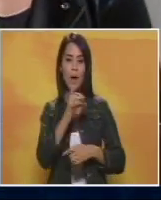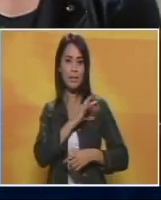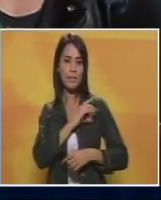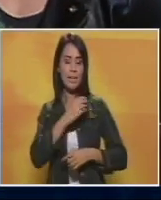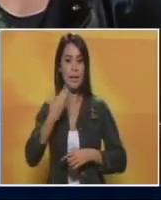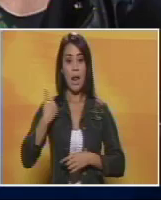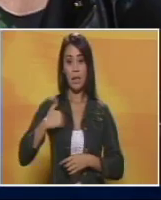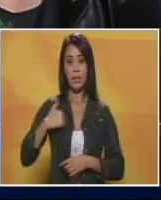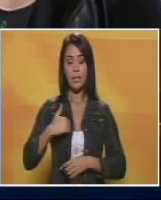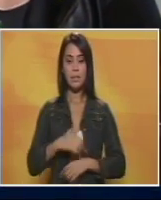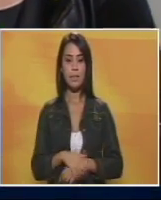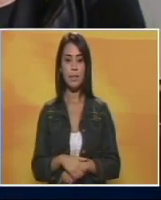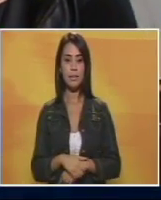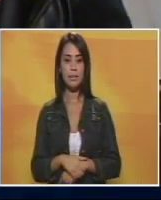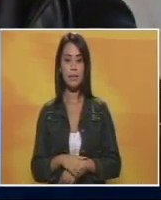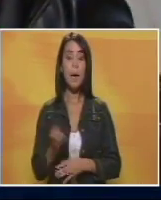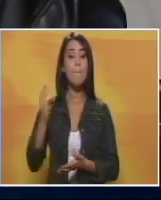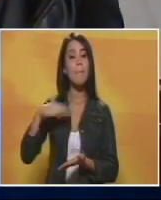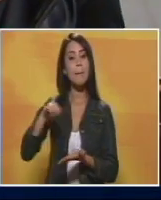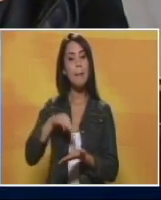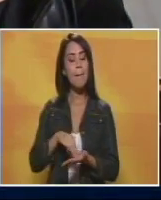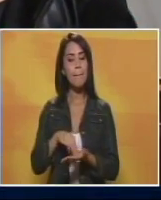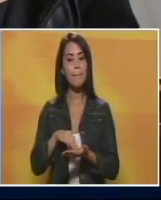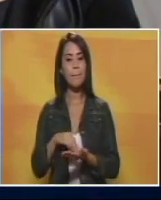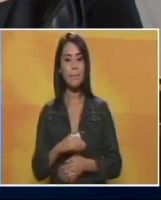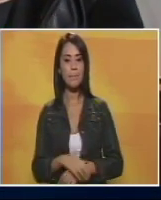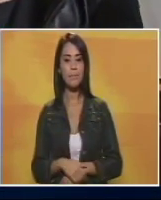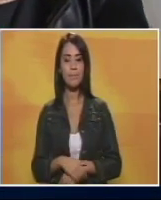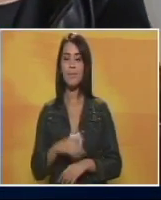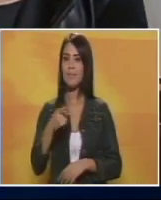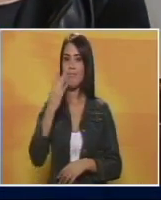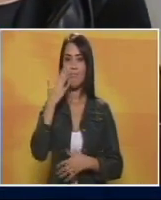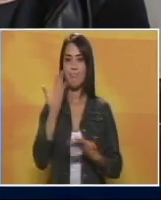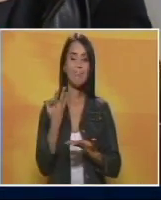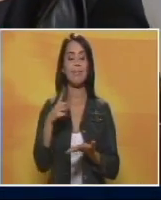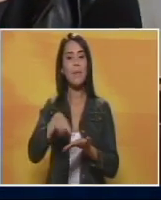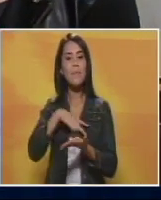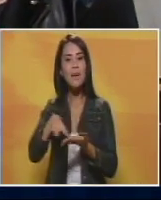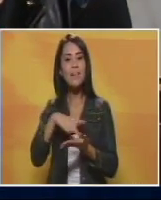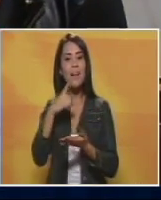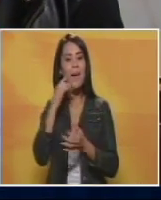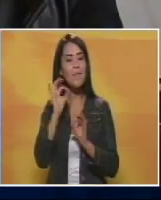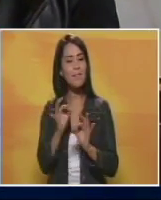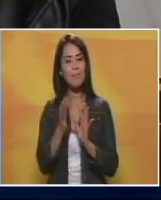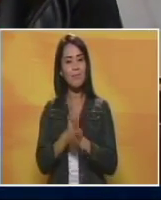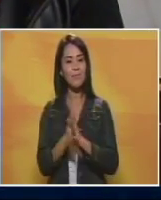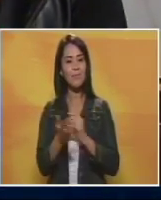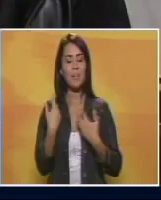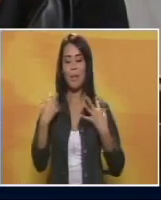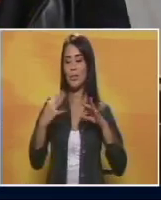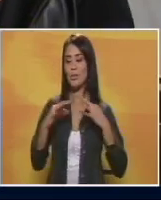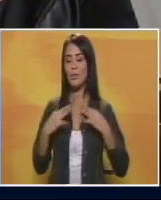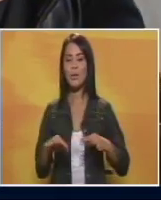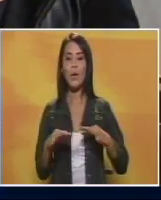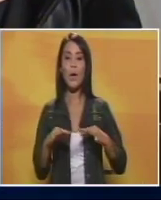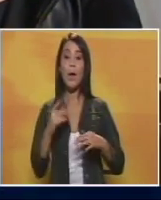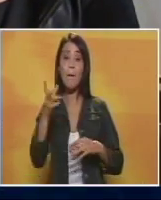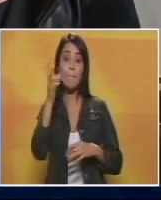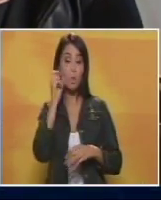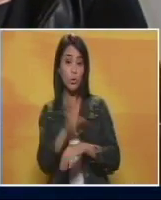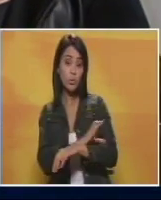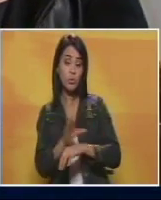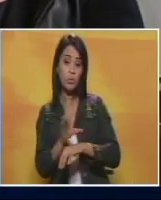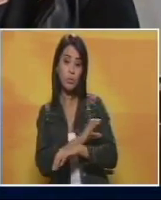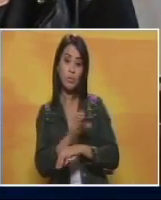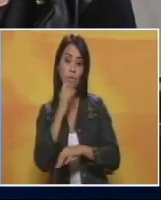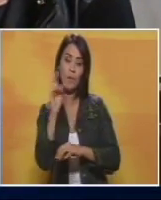Argentina, Miami, y no saben, la gente que lo está bailando lo baila como dancehall, pero a su vez tiene música venezolana